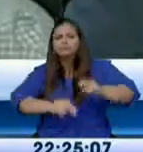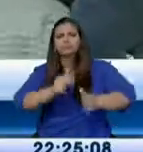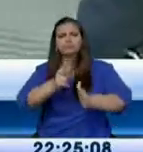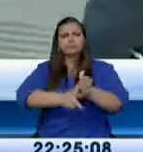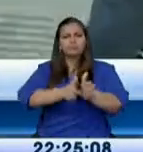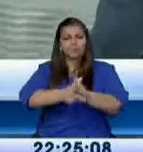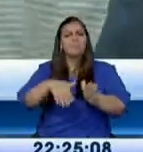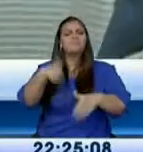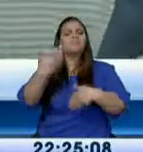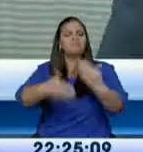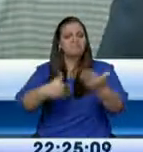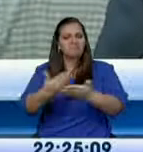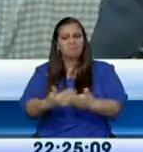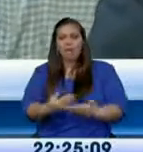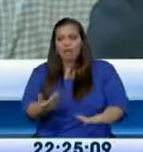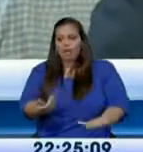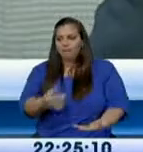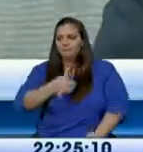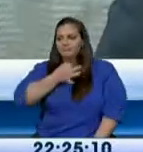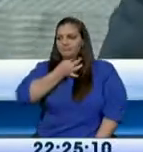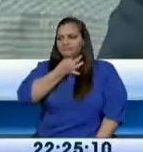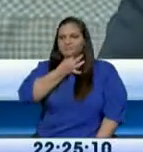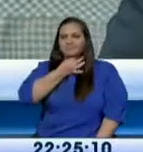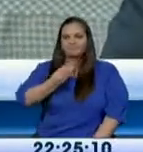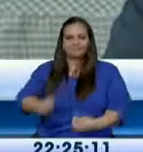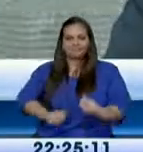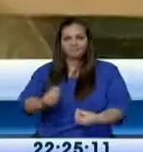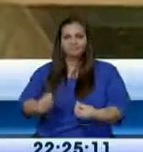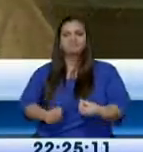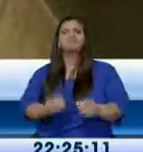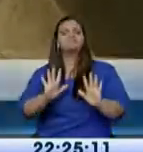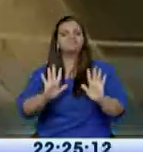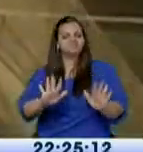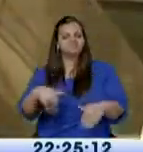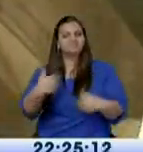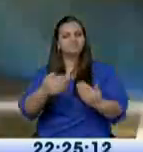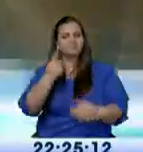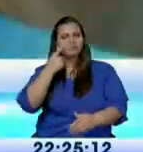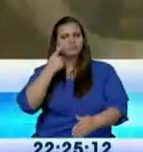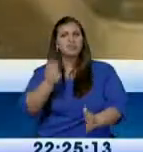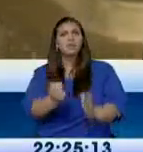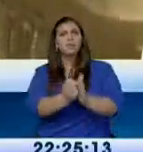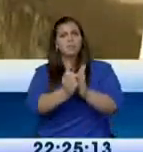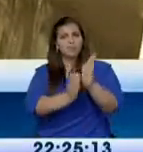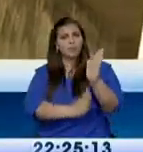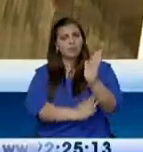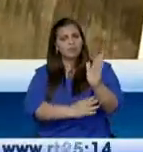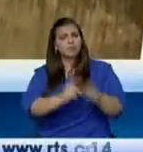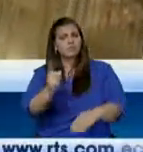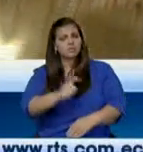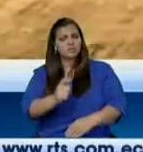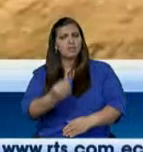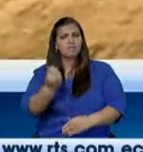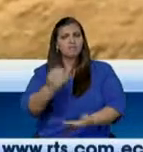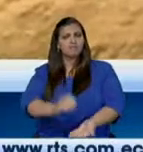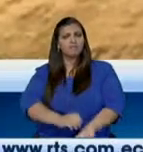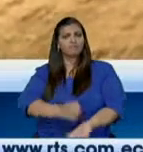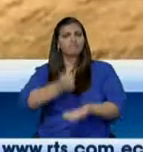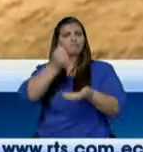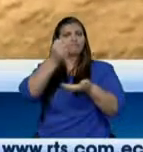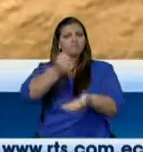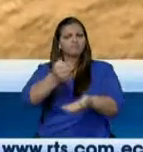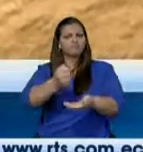las obras complementarias que van a requerir este proyecto. Con los reajustes de precio y la brecha actual, el metro costaría un total